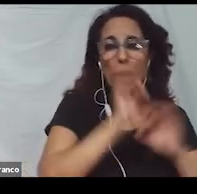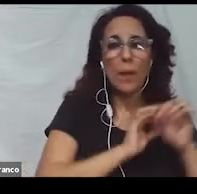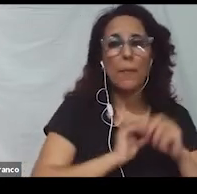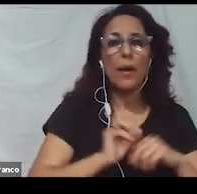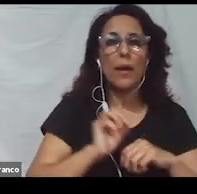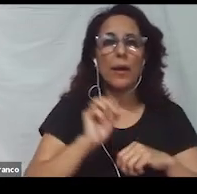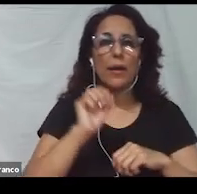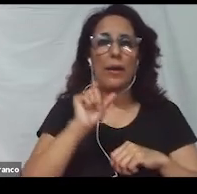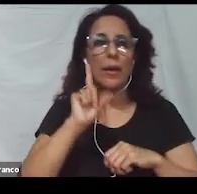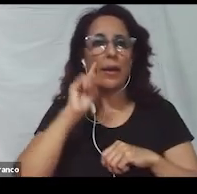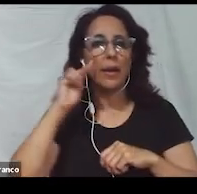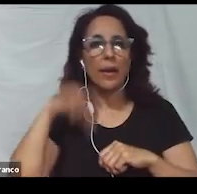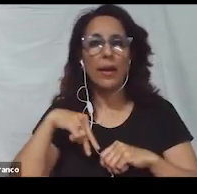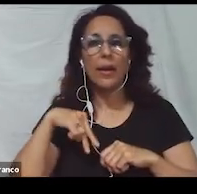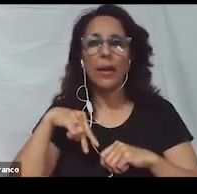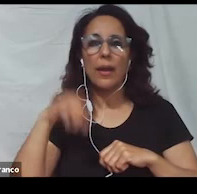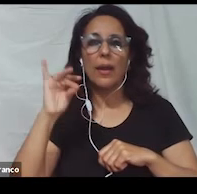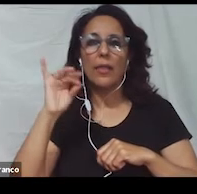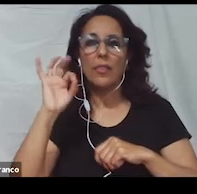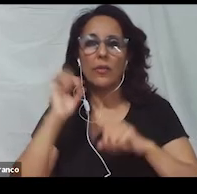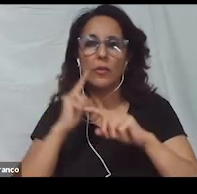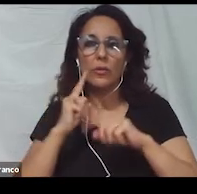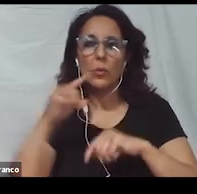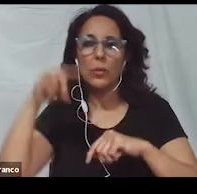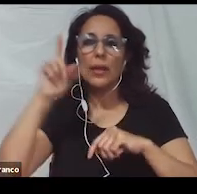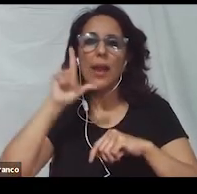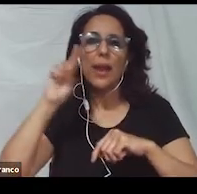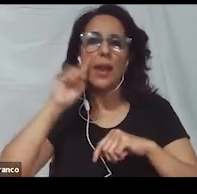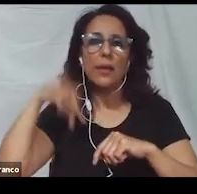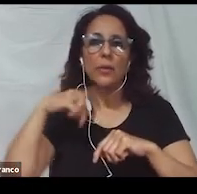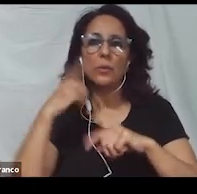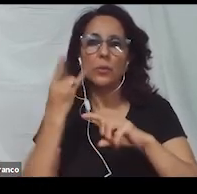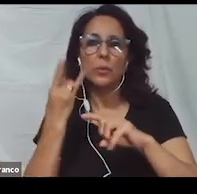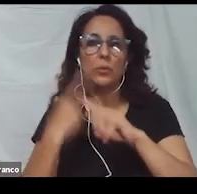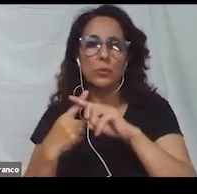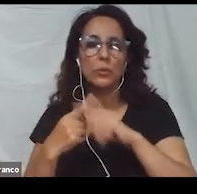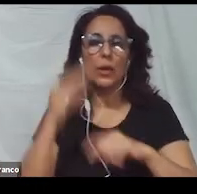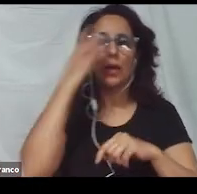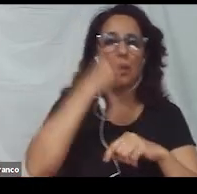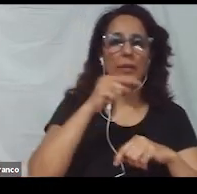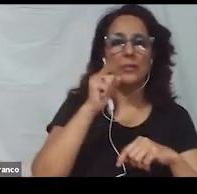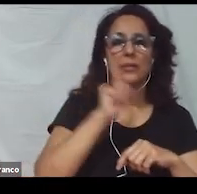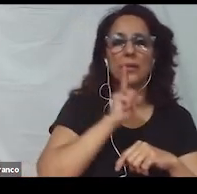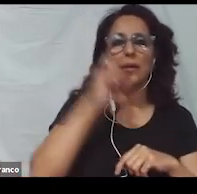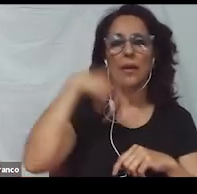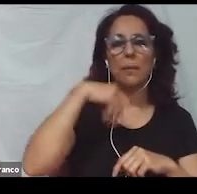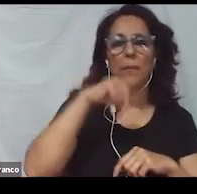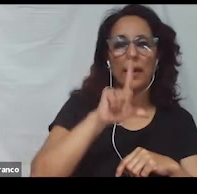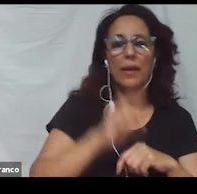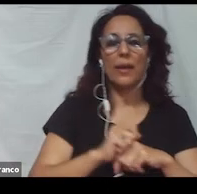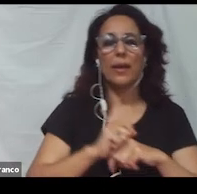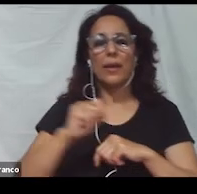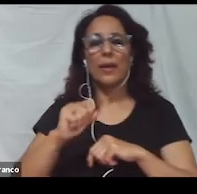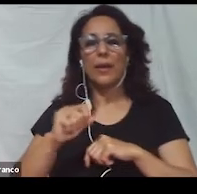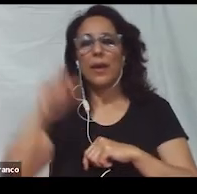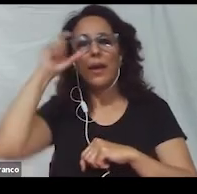para Linux, está la librería GTK. Si quieren algo multiplataforma, si les gusta mucho HTML, pueden